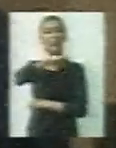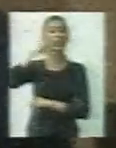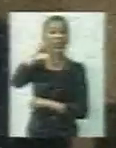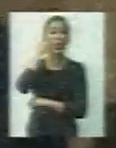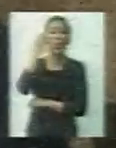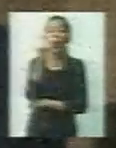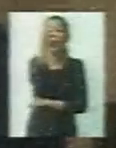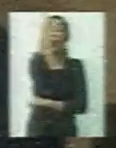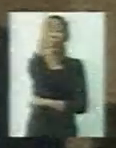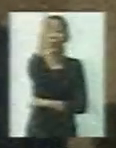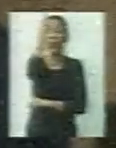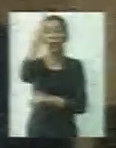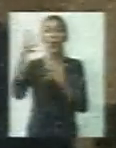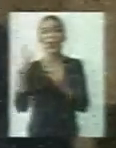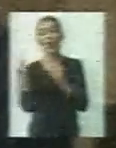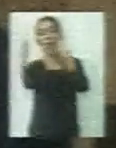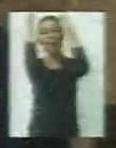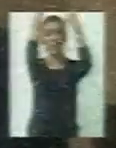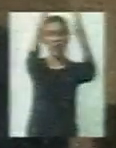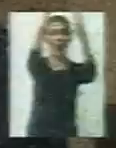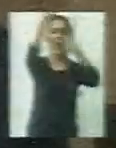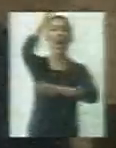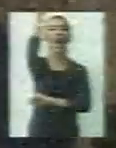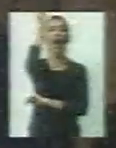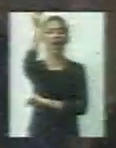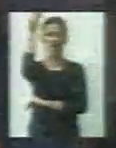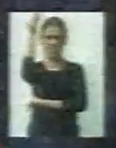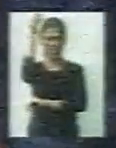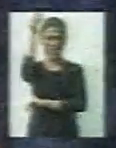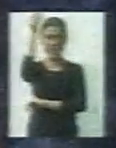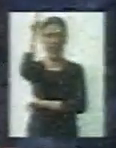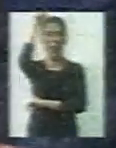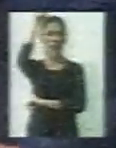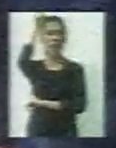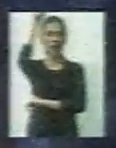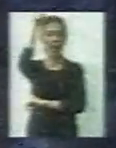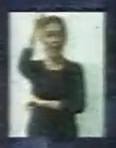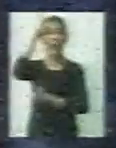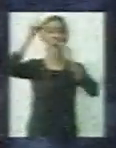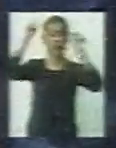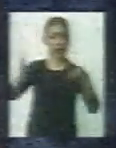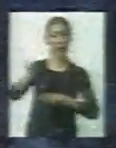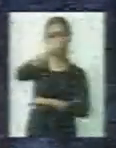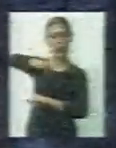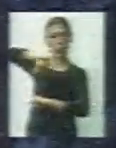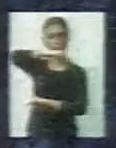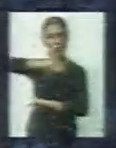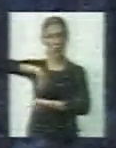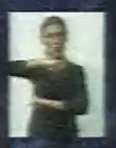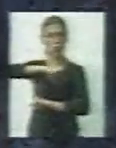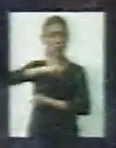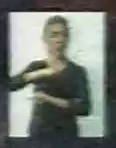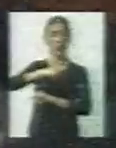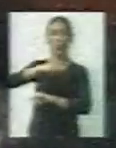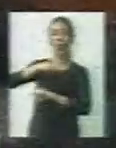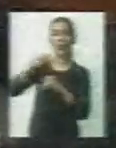representándonos, ¿no? En Río de Janeiro, y bueno, vamos a estar expectantes también en su rendimiento, en cómo